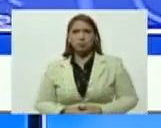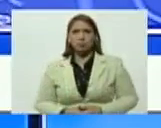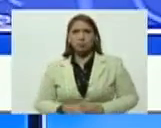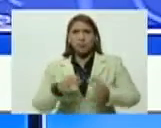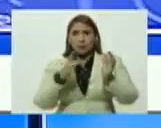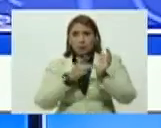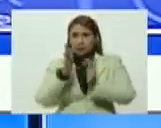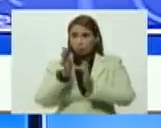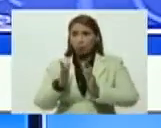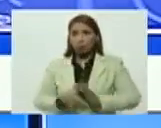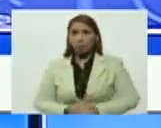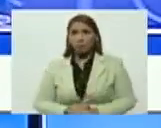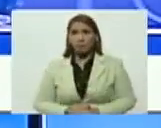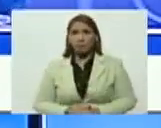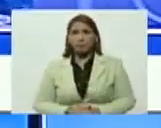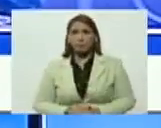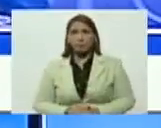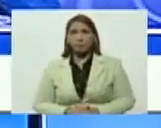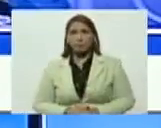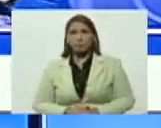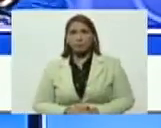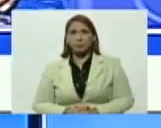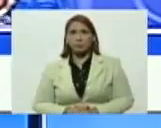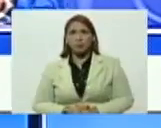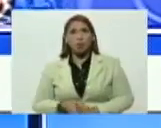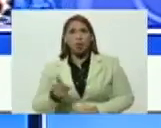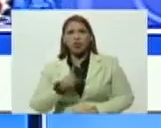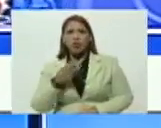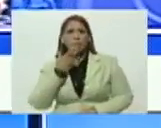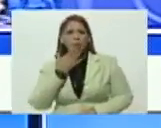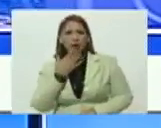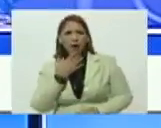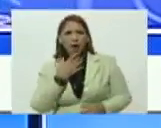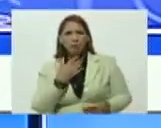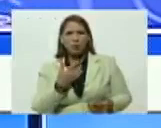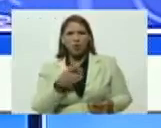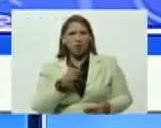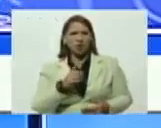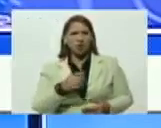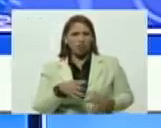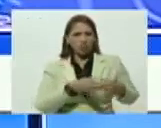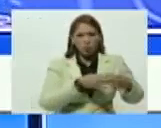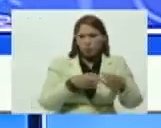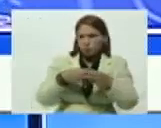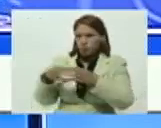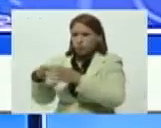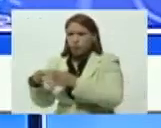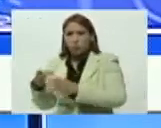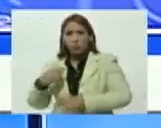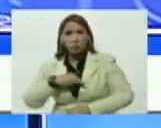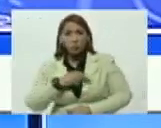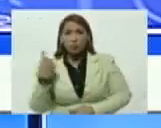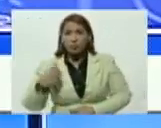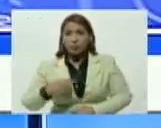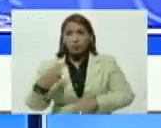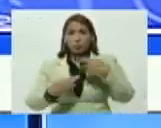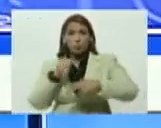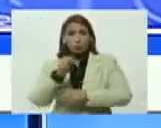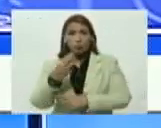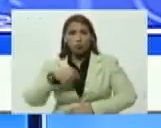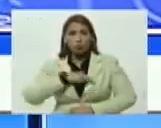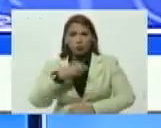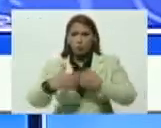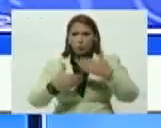Redentor, y no jalar cada uno para su lado. Cristo, Cristo, y nosotros tenemos una revolución, nuestro